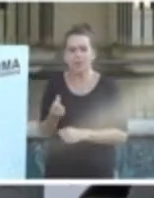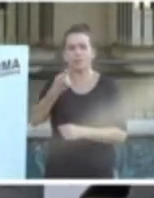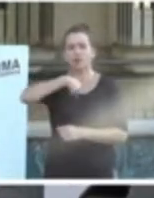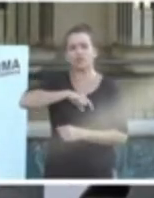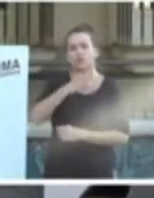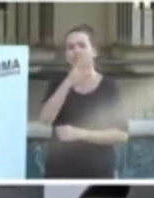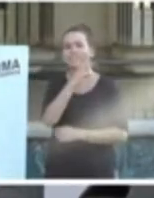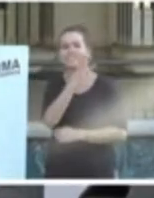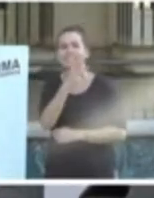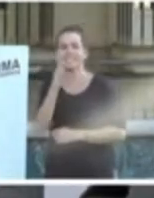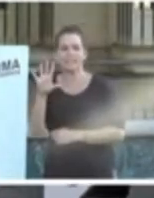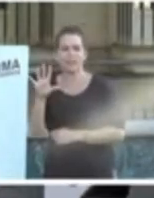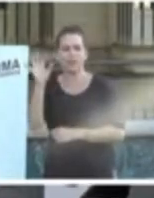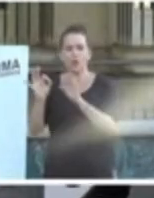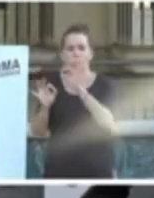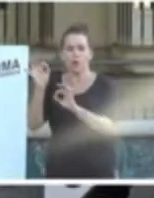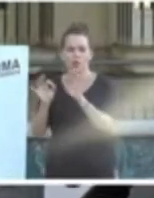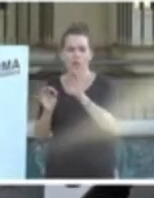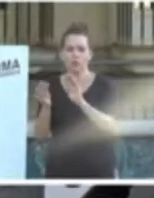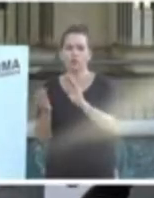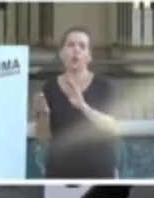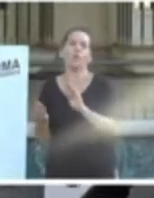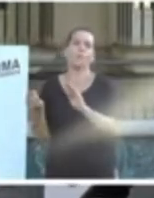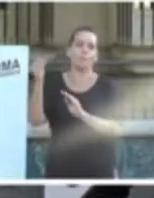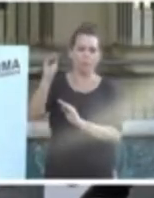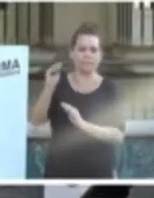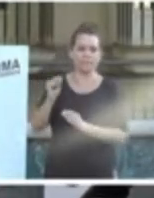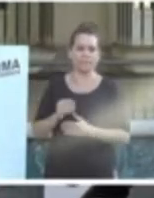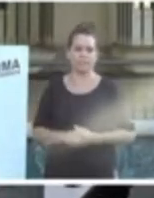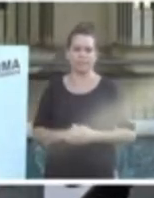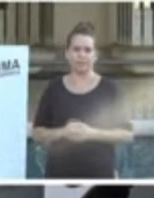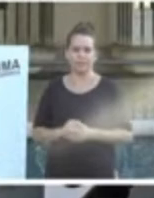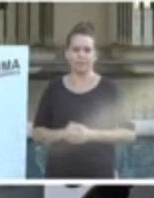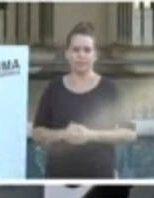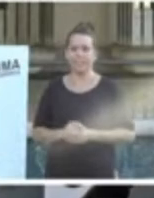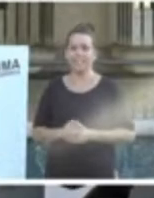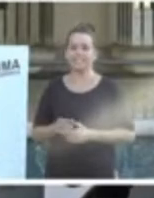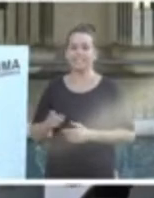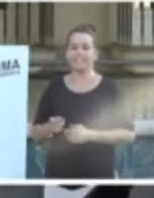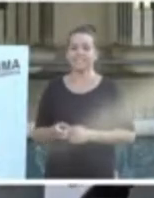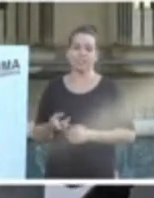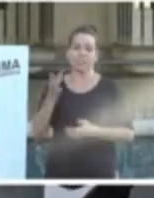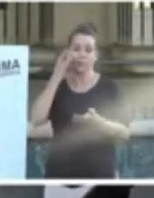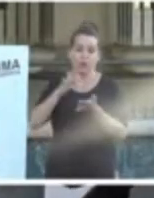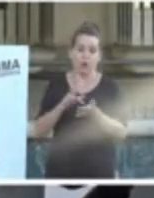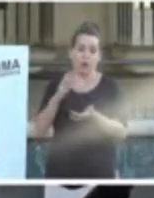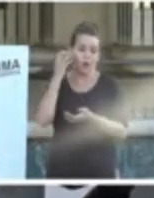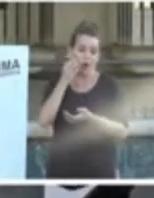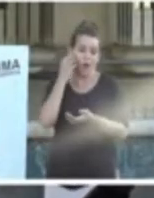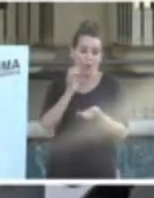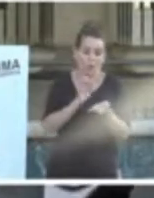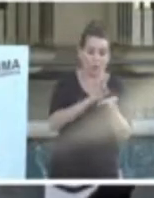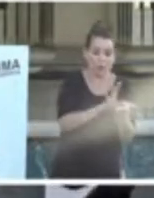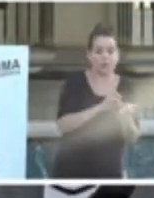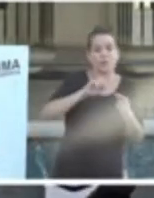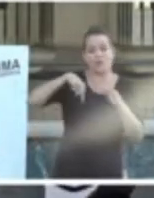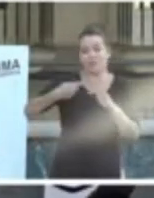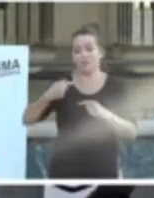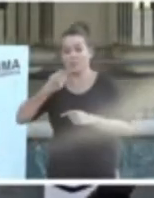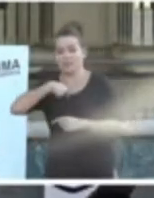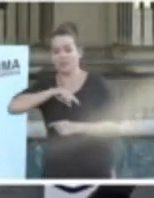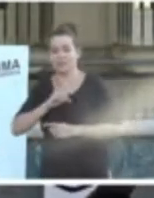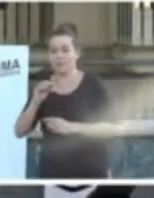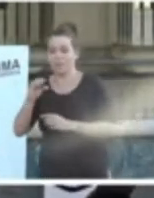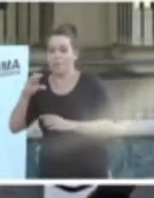hemos echado a rajoy del gobierno y por eso hemos sacado adelante una reforma laboral que decían que iba a destruir